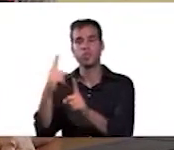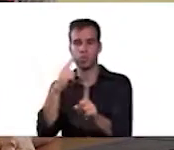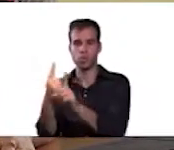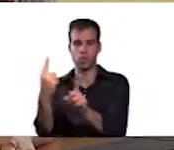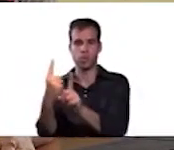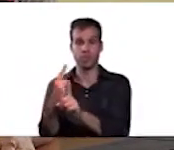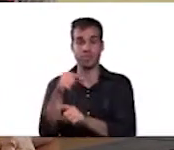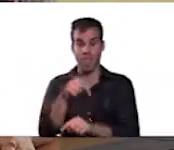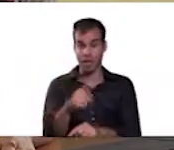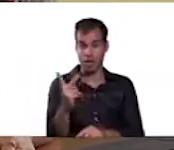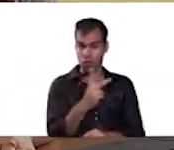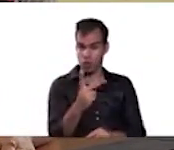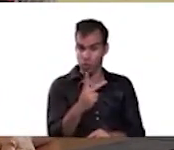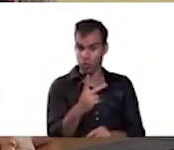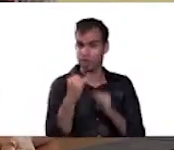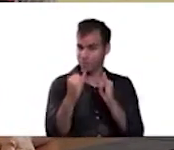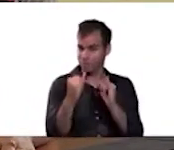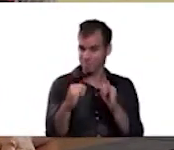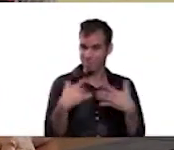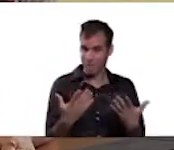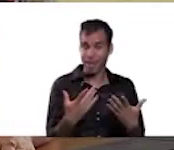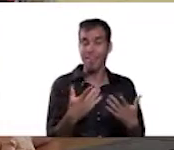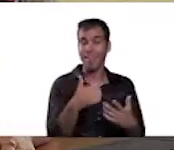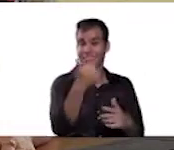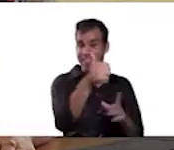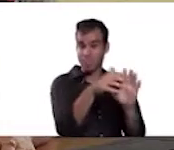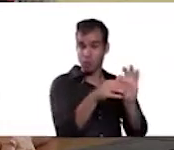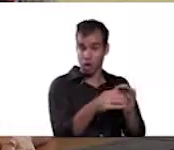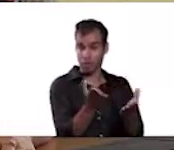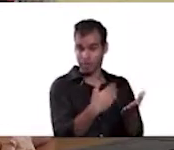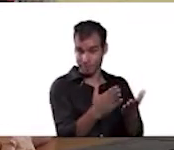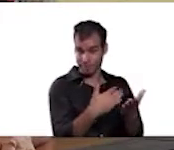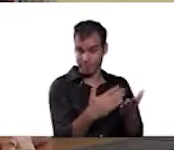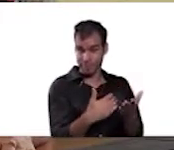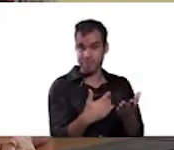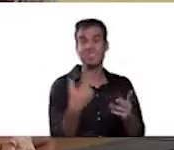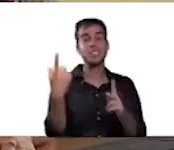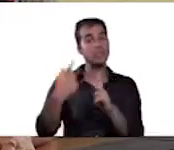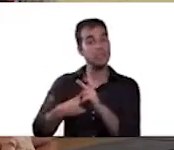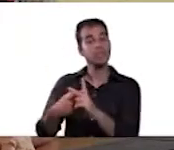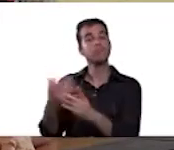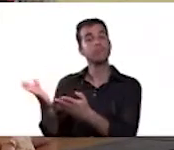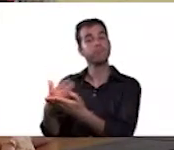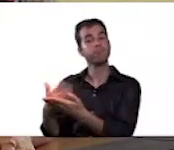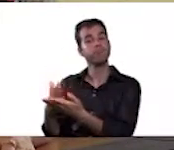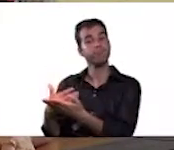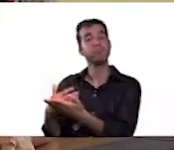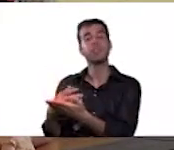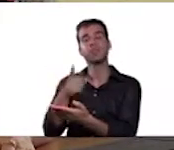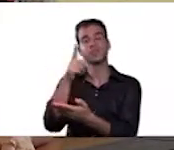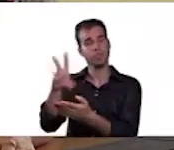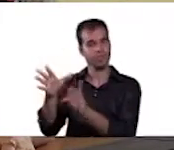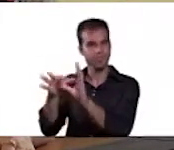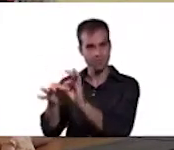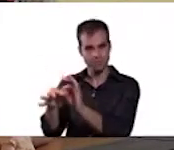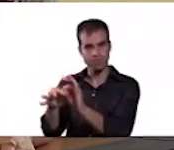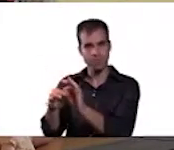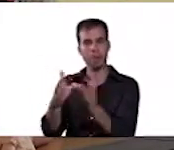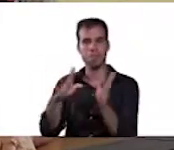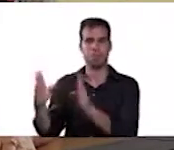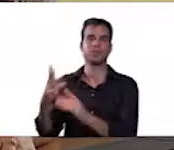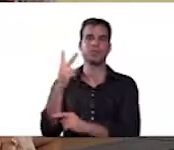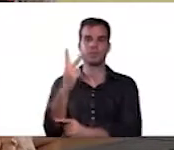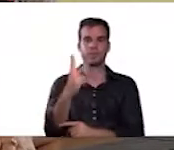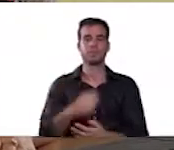dos bibliografías, la bibliografía de 10º grado, el libro de texto de 10º grado y el libro de texto de 12º grado, parte